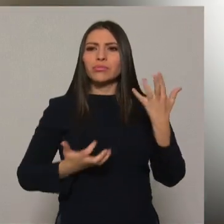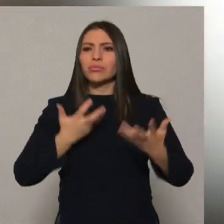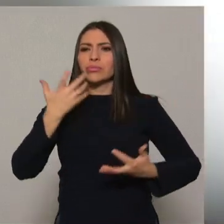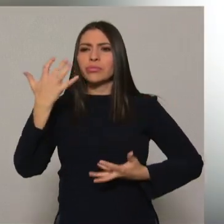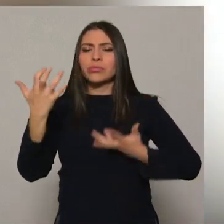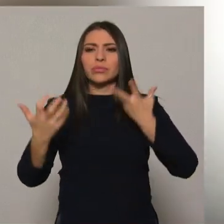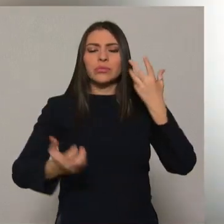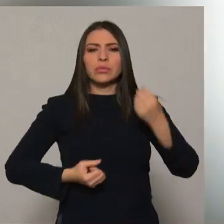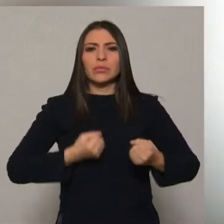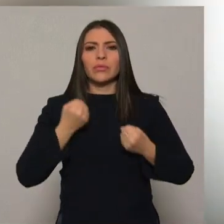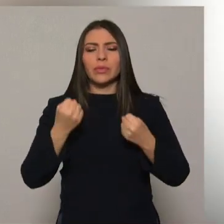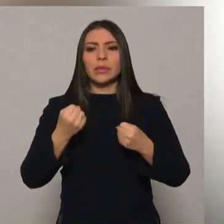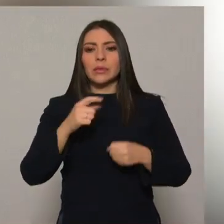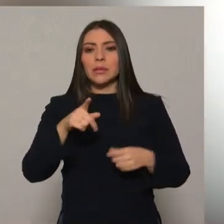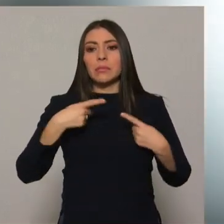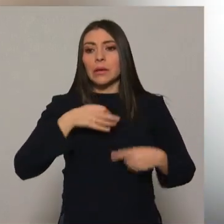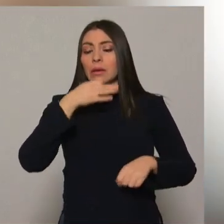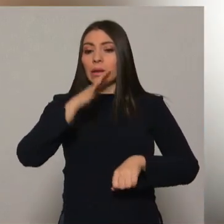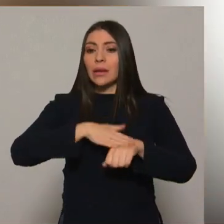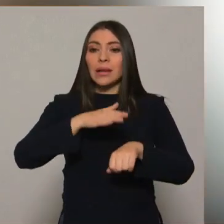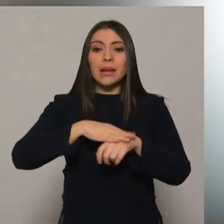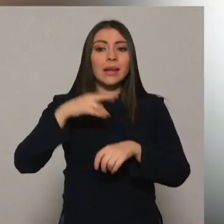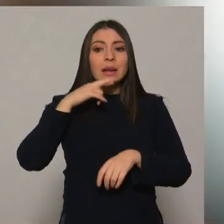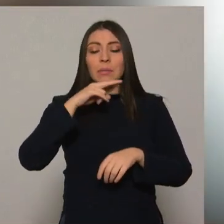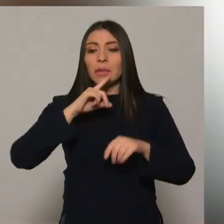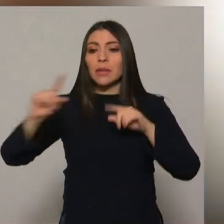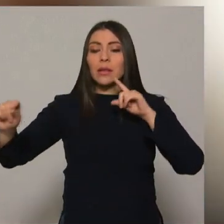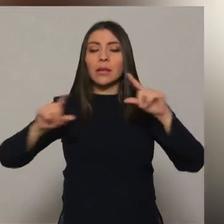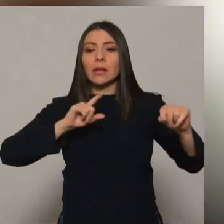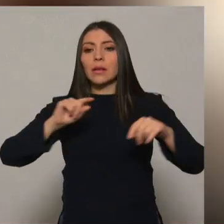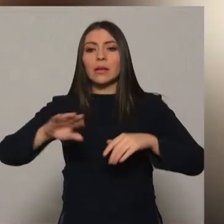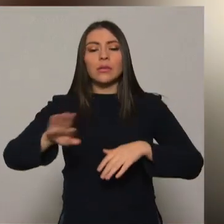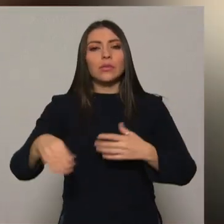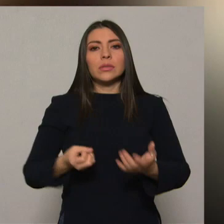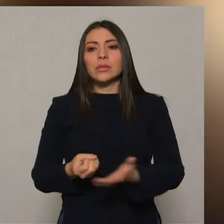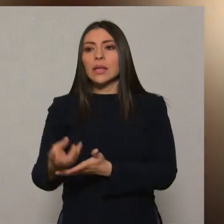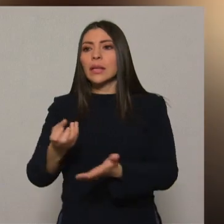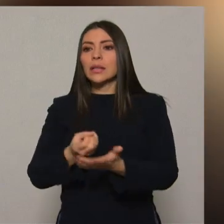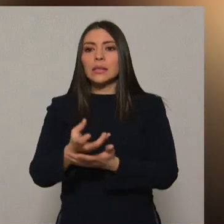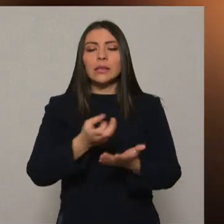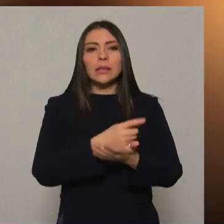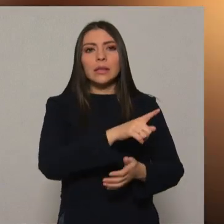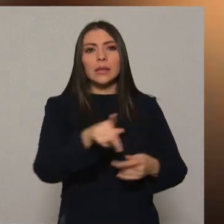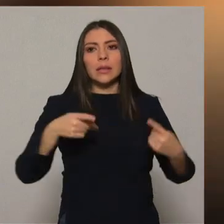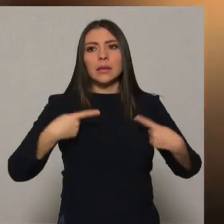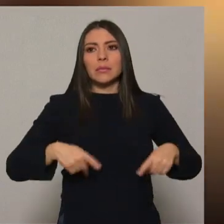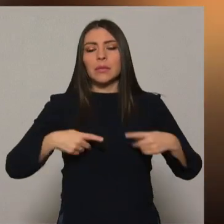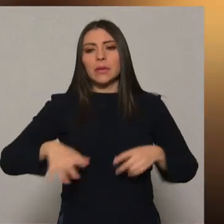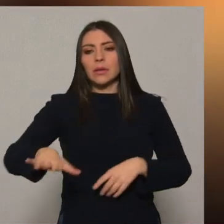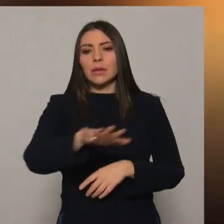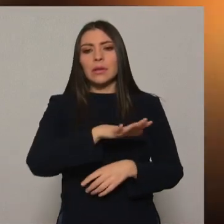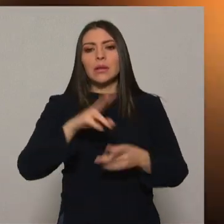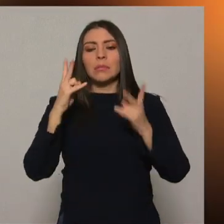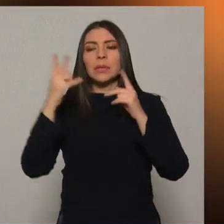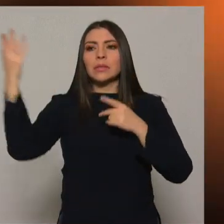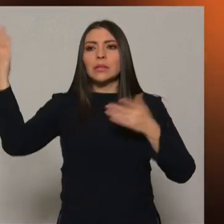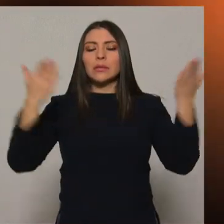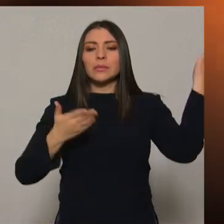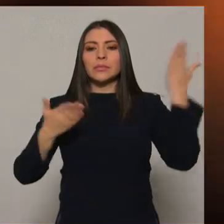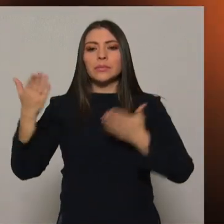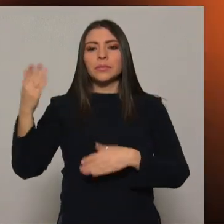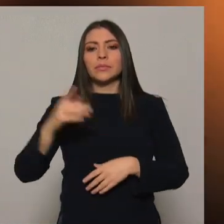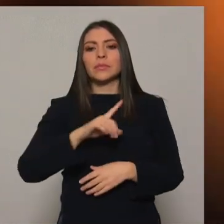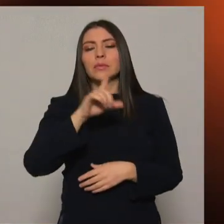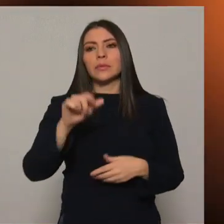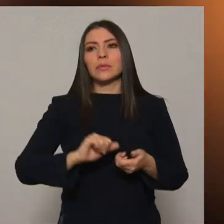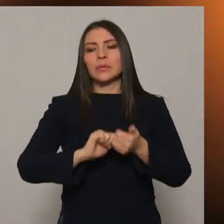que nos alejáramos más. Y ya alcanzamos a evacuar a toda la gente de la bodega y todo, y ya iban a llegar vecinos. Pero sí